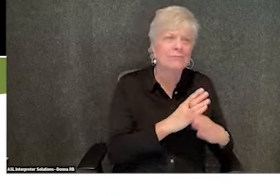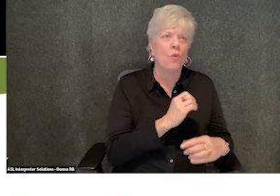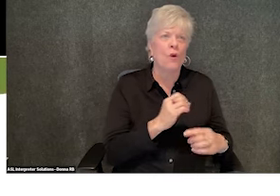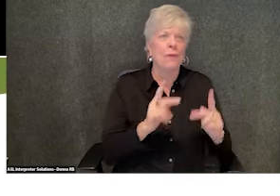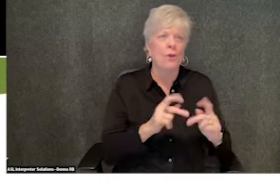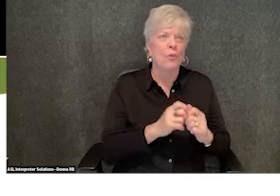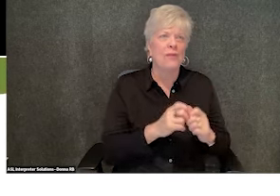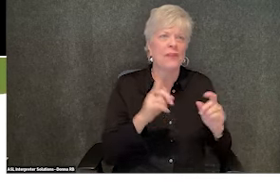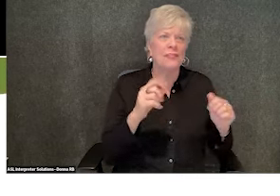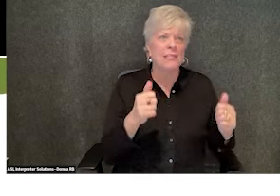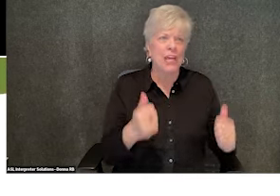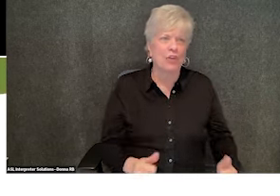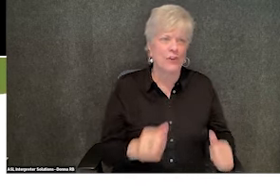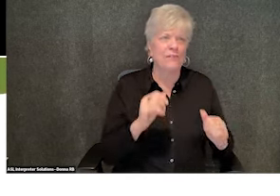persona